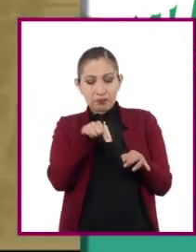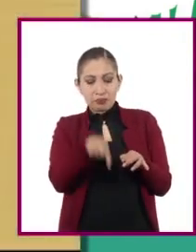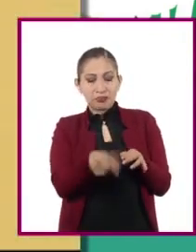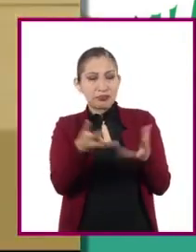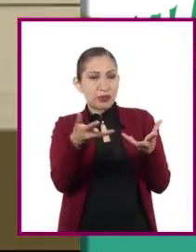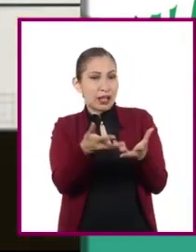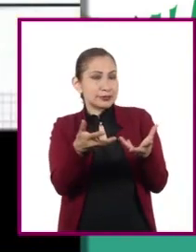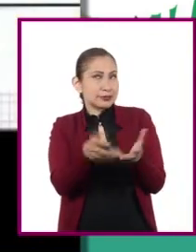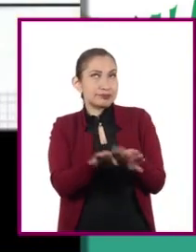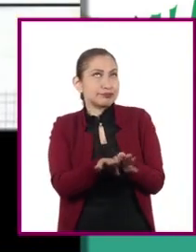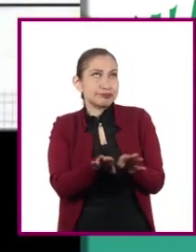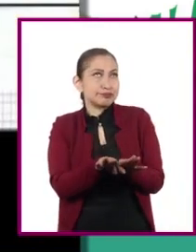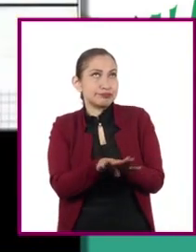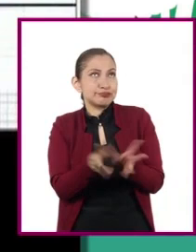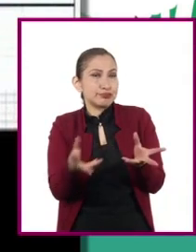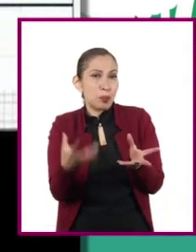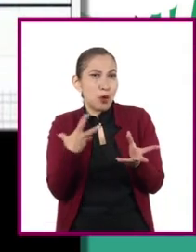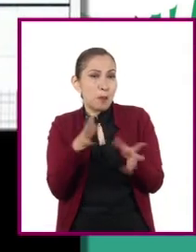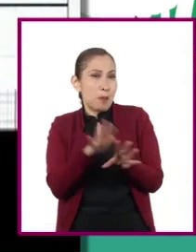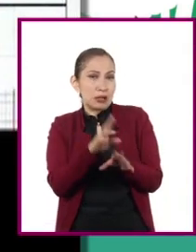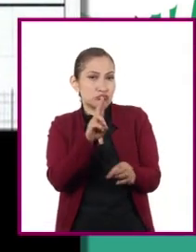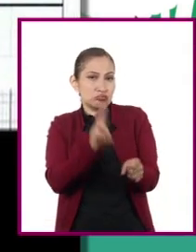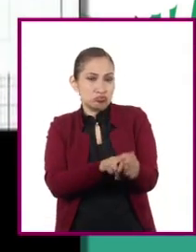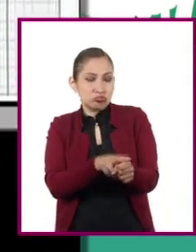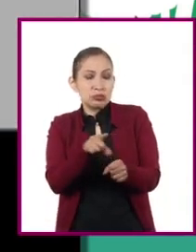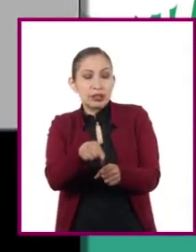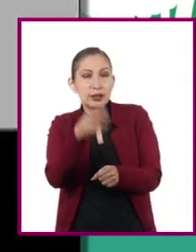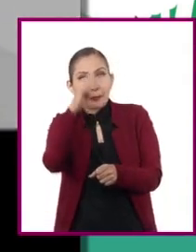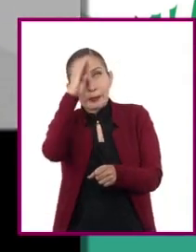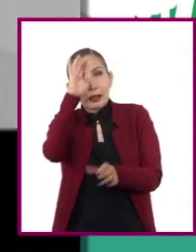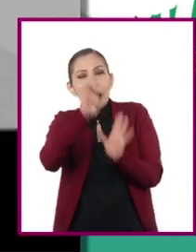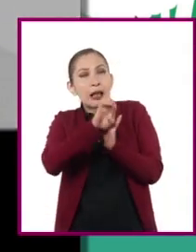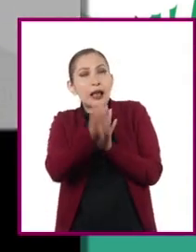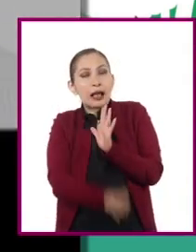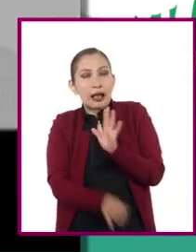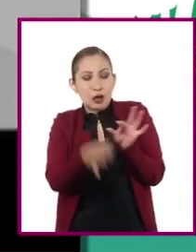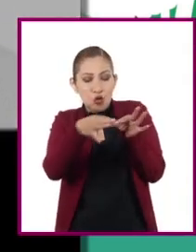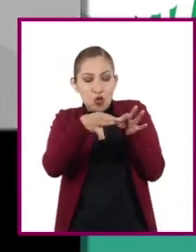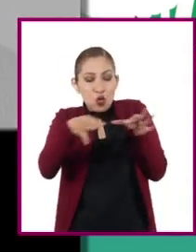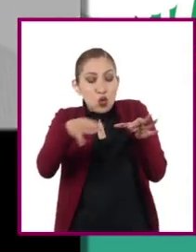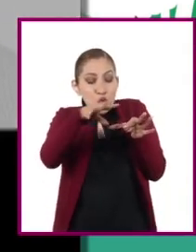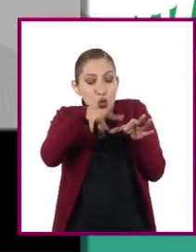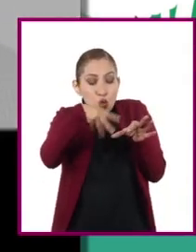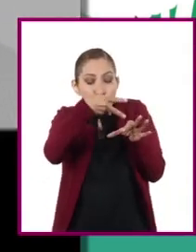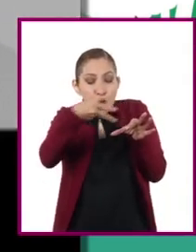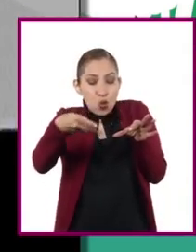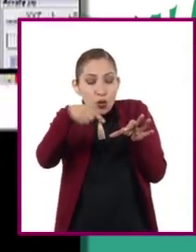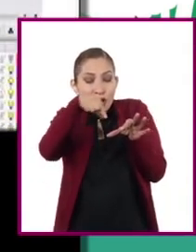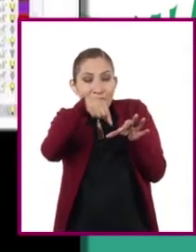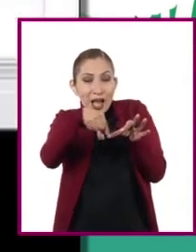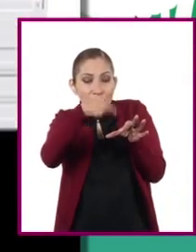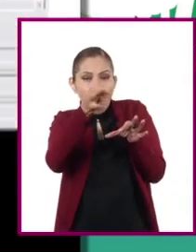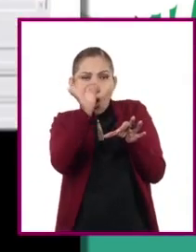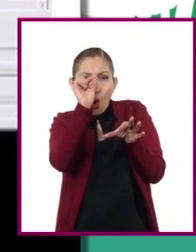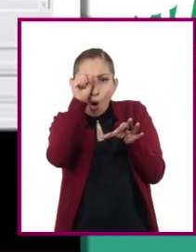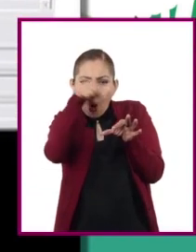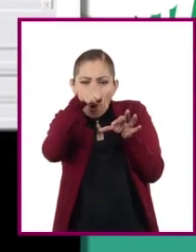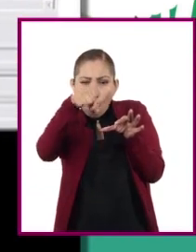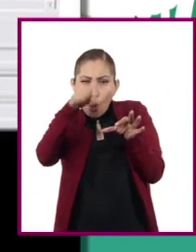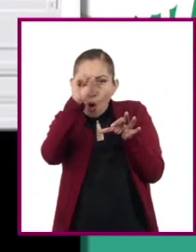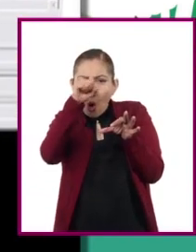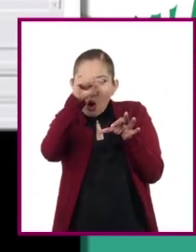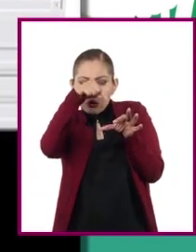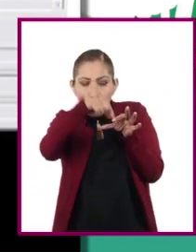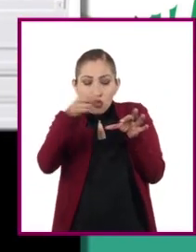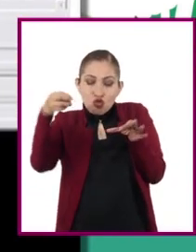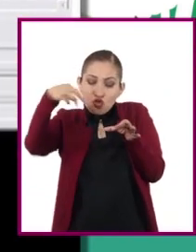forma como más convencional, vamos a pensar que la membrana de la celda lo que tiene son hoyitos que